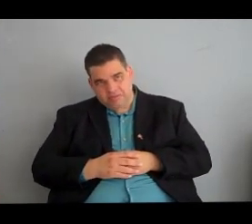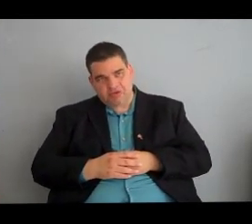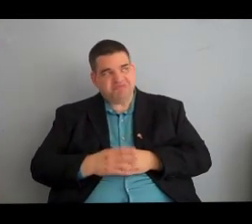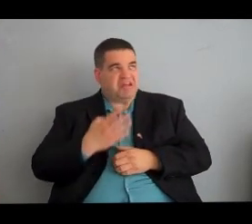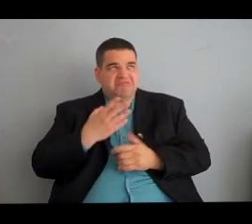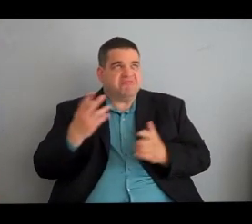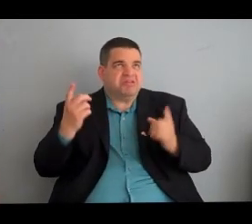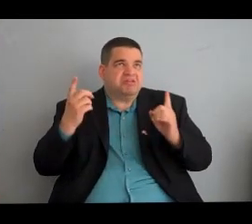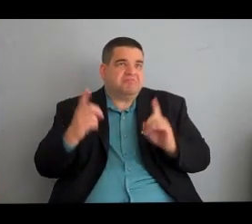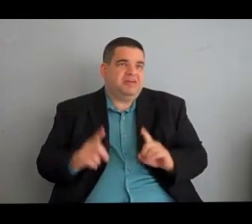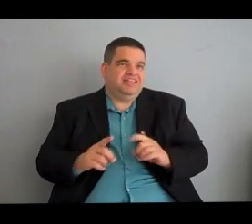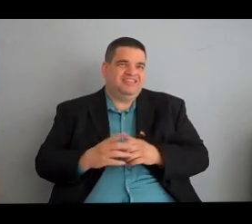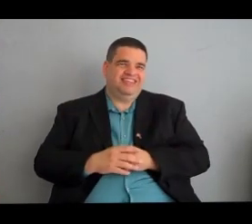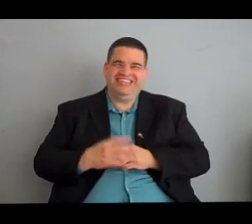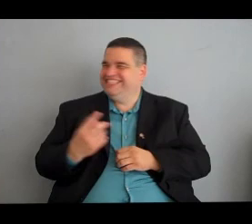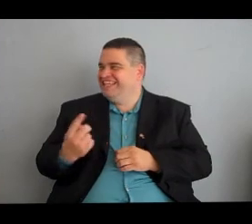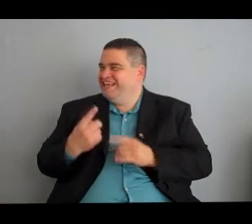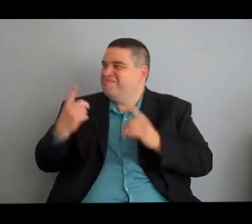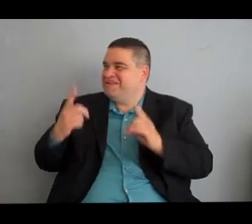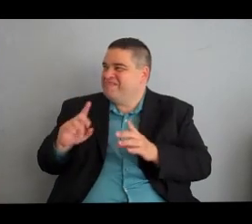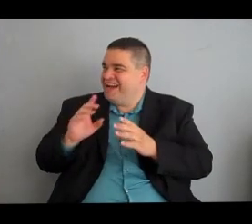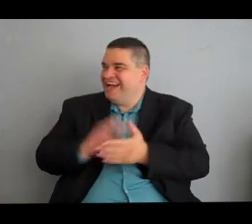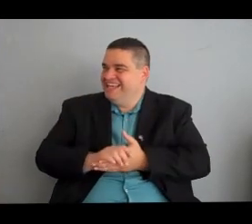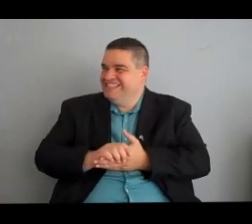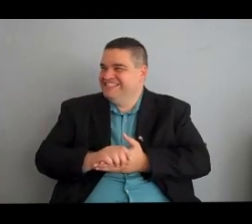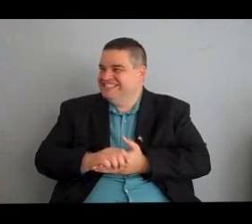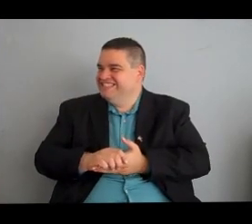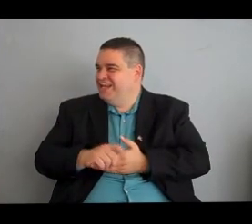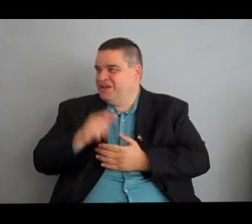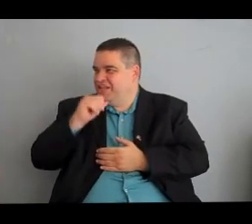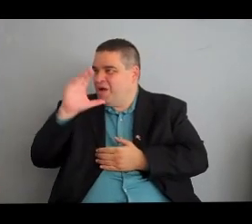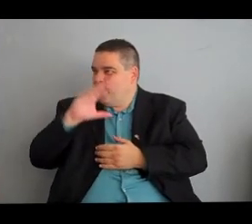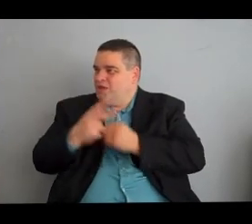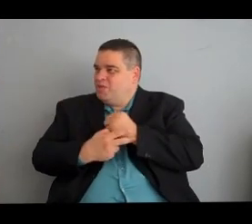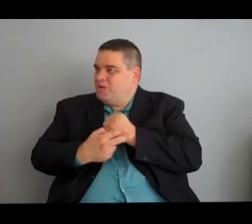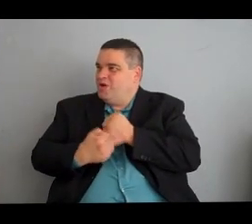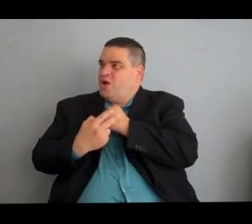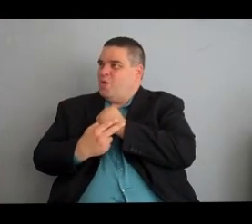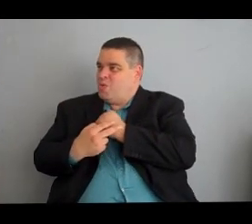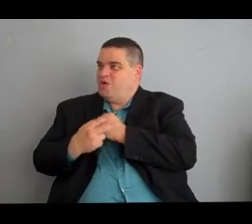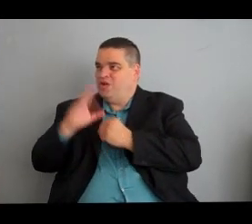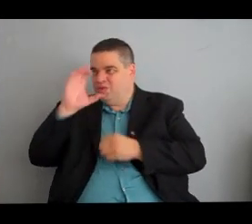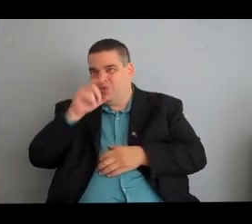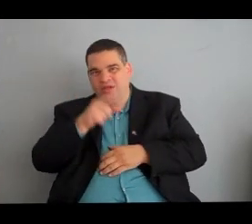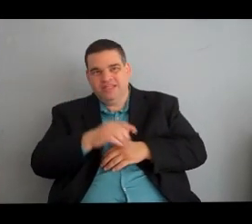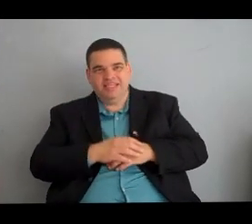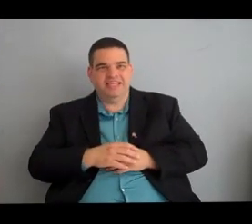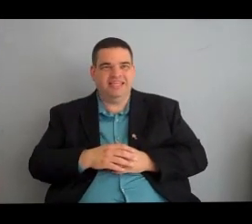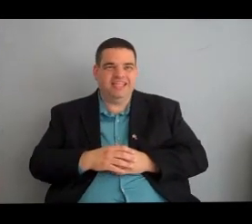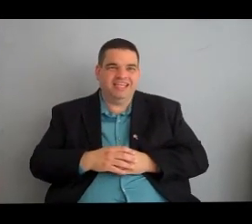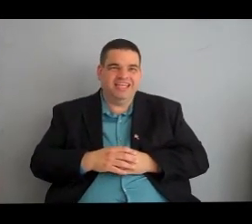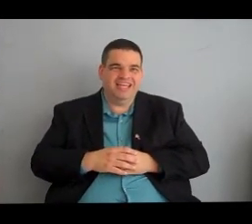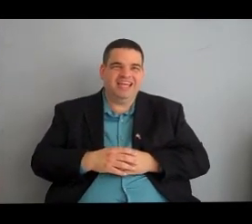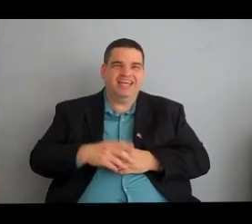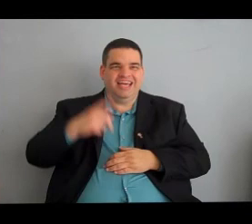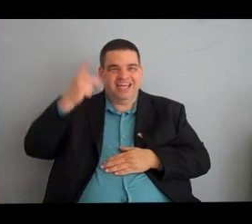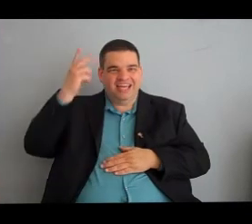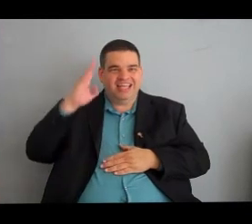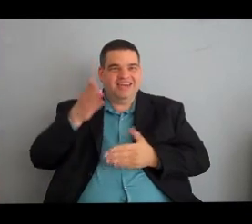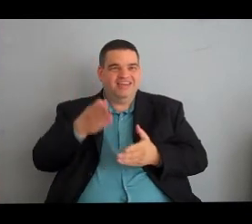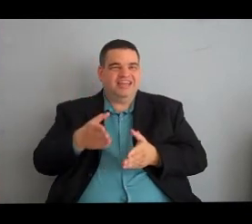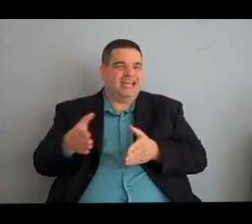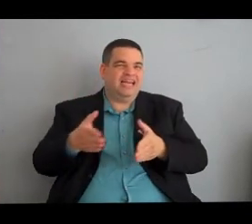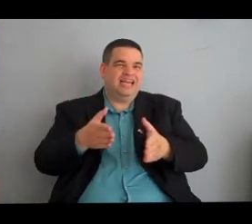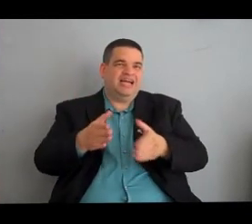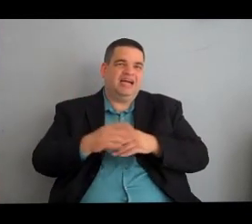Sí, es una... No estaba buscando el güiro no, te no, no, Dios lo tenía en el camino. Es cuestión de que uno darse cuenta que ese es